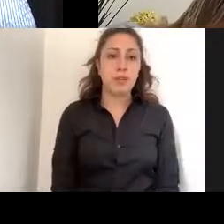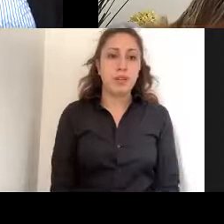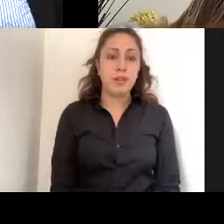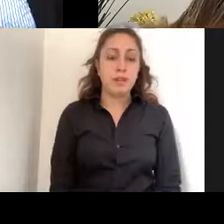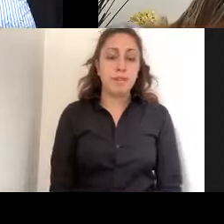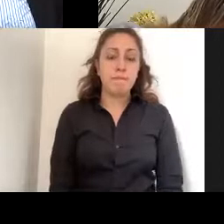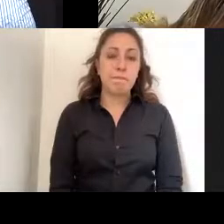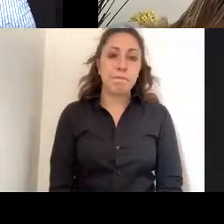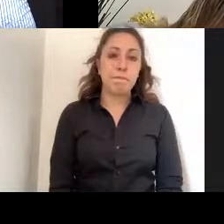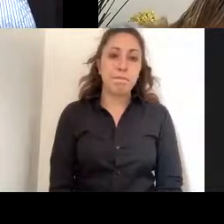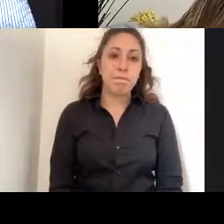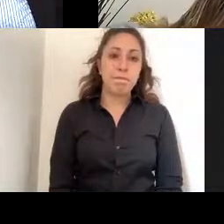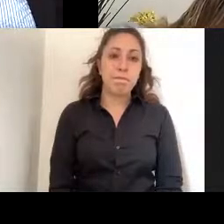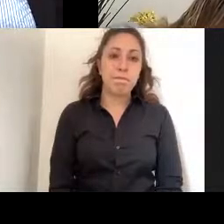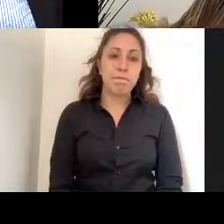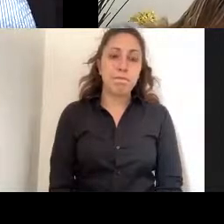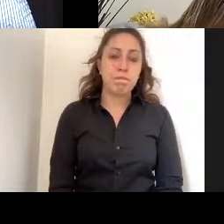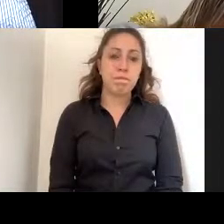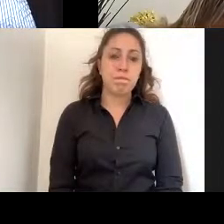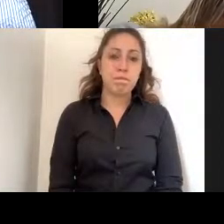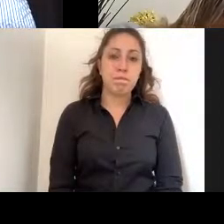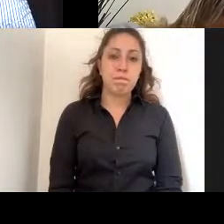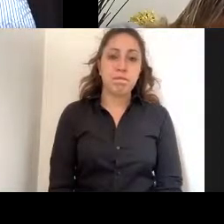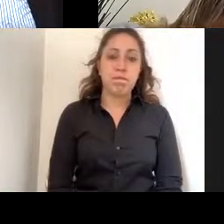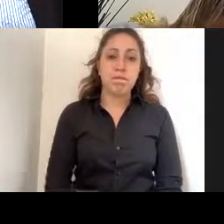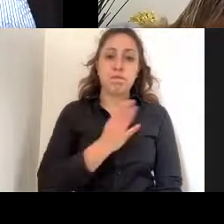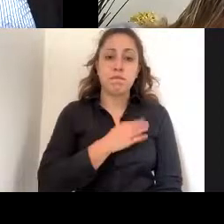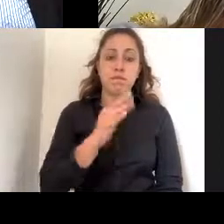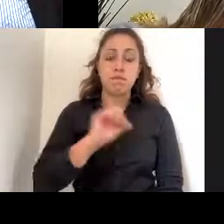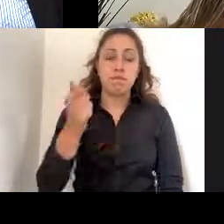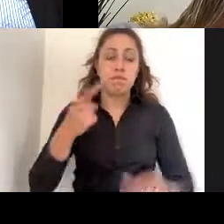Bien, si no hay alguna otra